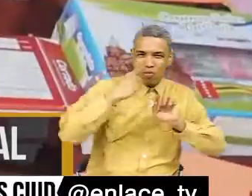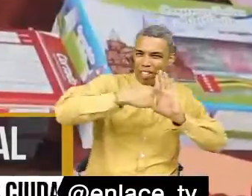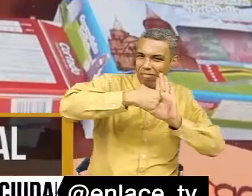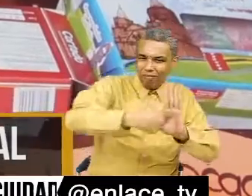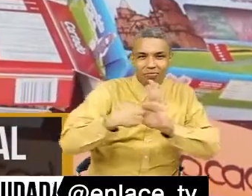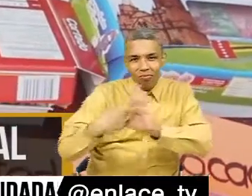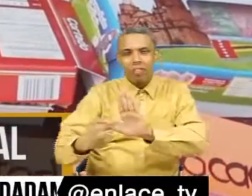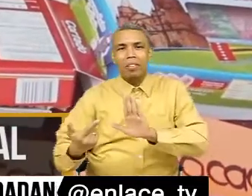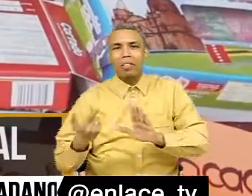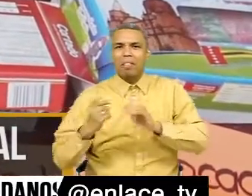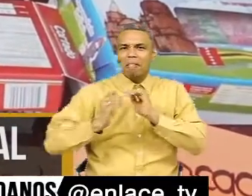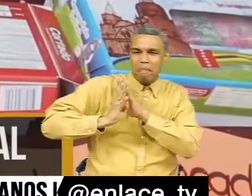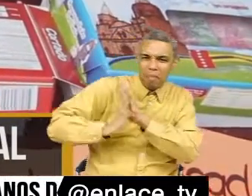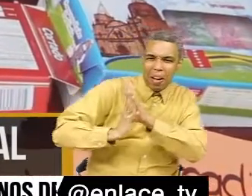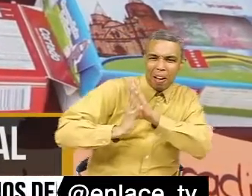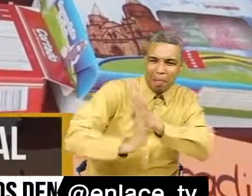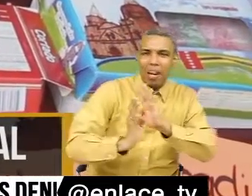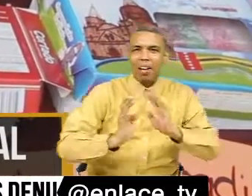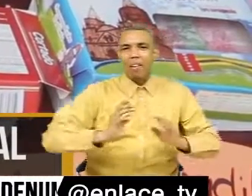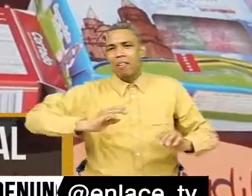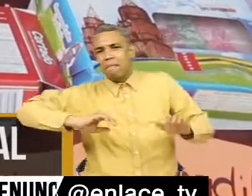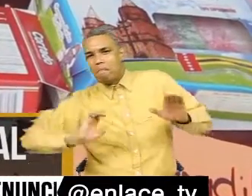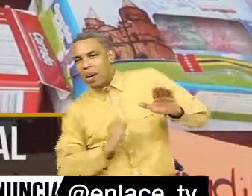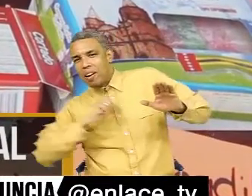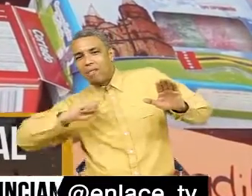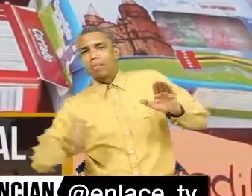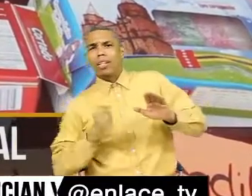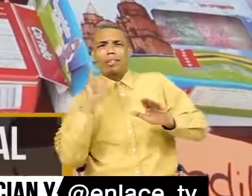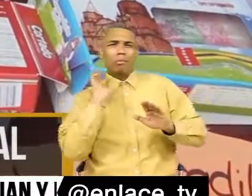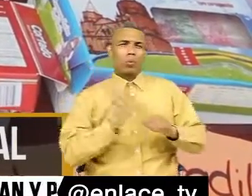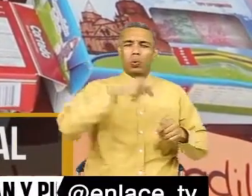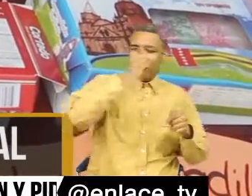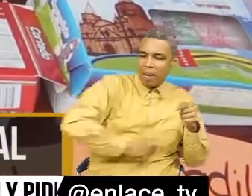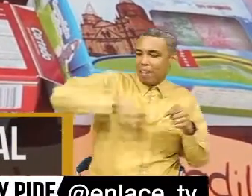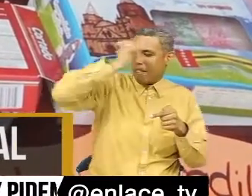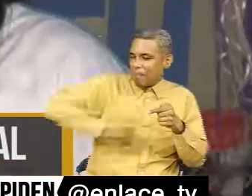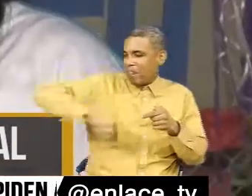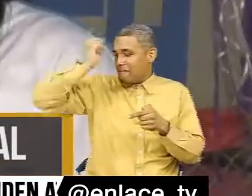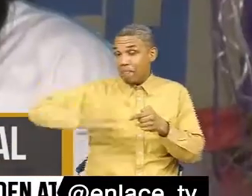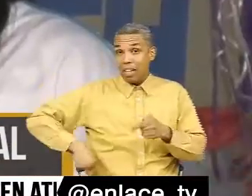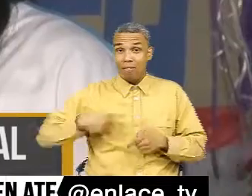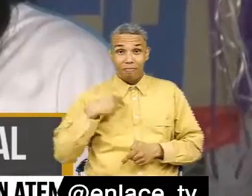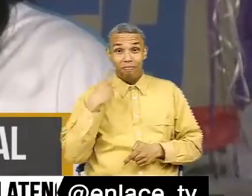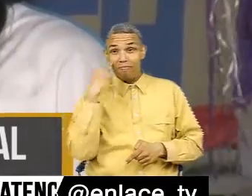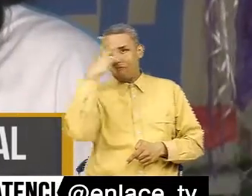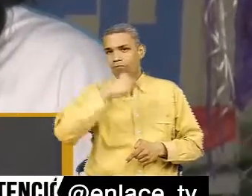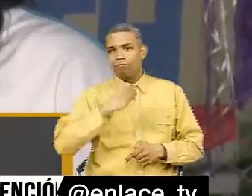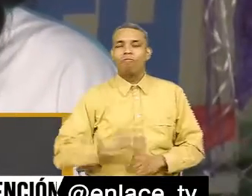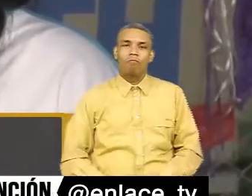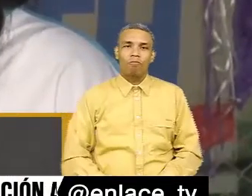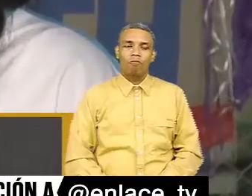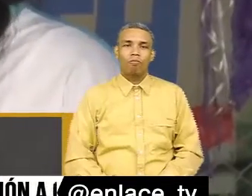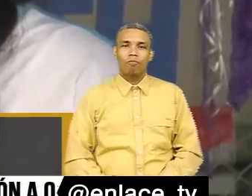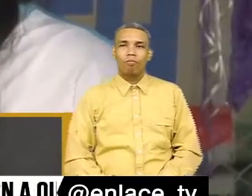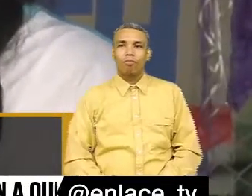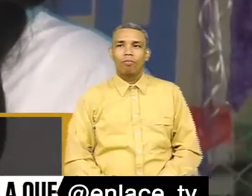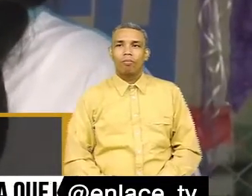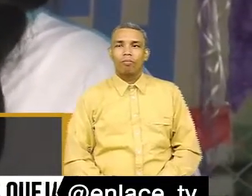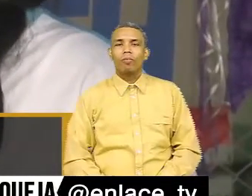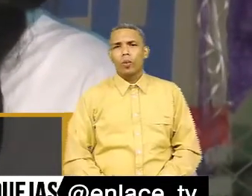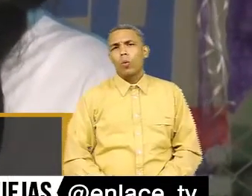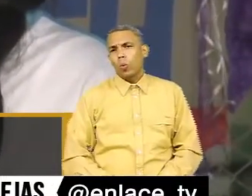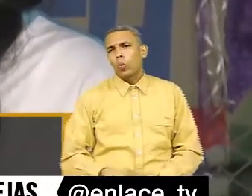académicas, han enmarcado la Semana Cultural y Deportiva del Liceo Jesús de Nazaret. La integridad y el compromiso con la institución y con su familia,